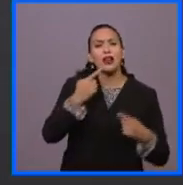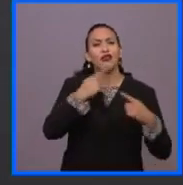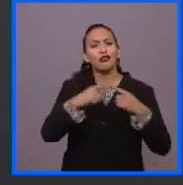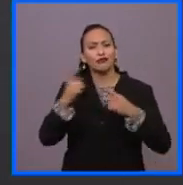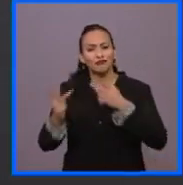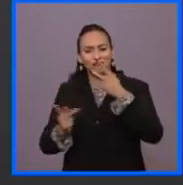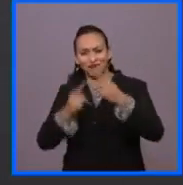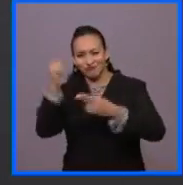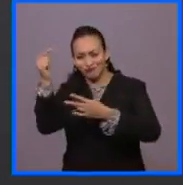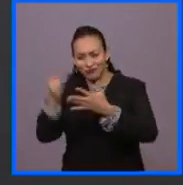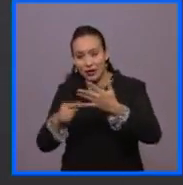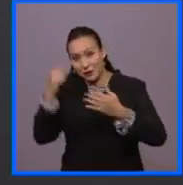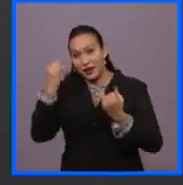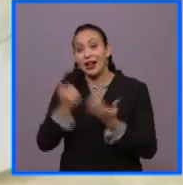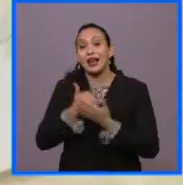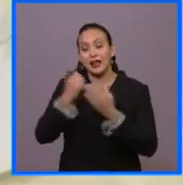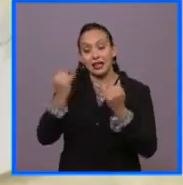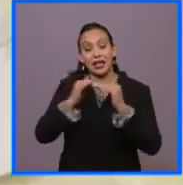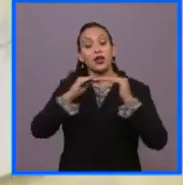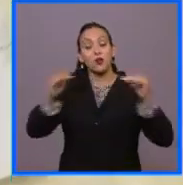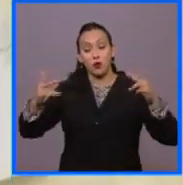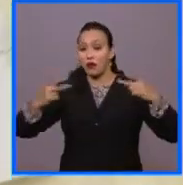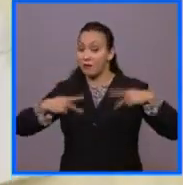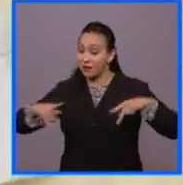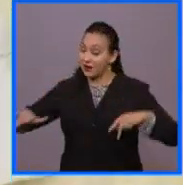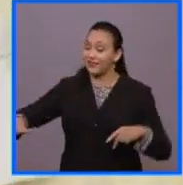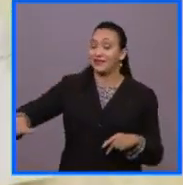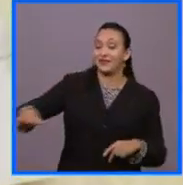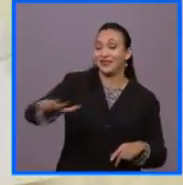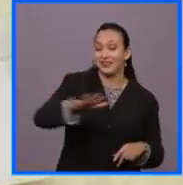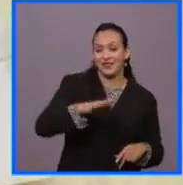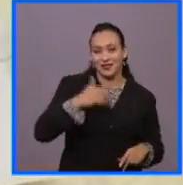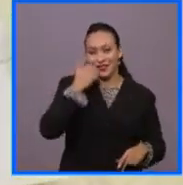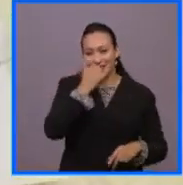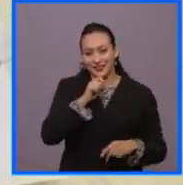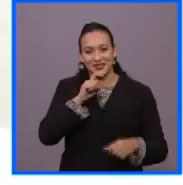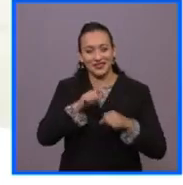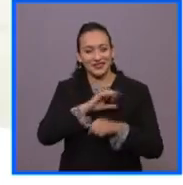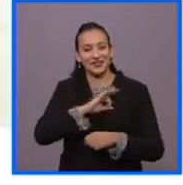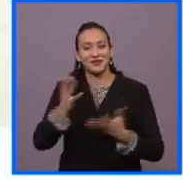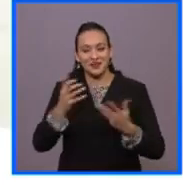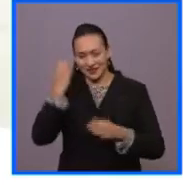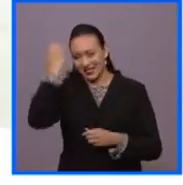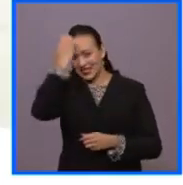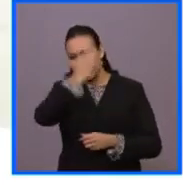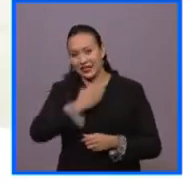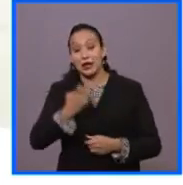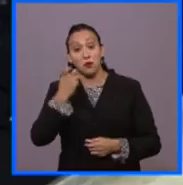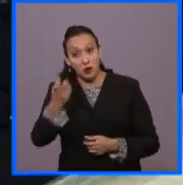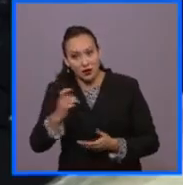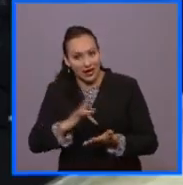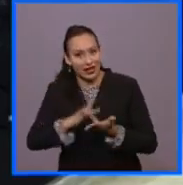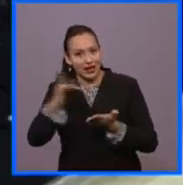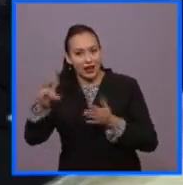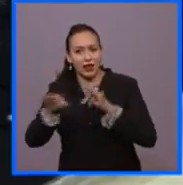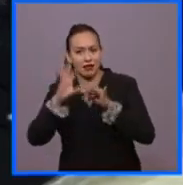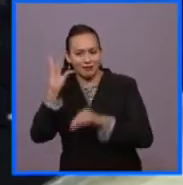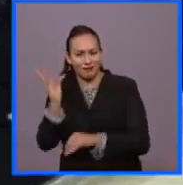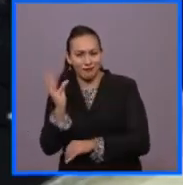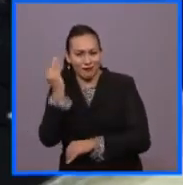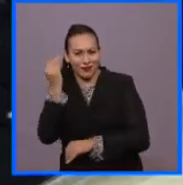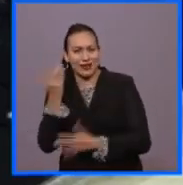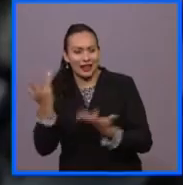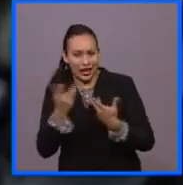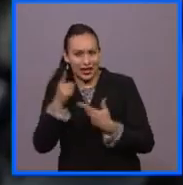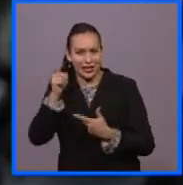con el fin de garantizar la igualdad de condiciones entre todos los aspirantes. De esta manera, gracias a la implementación de un